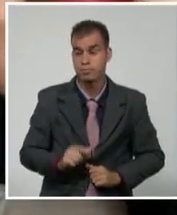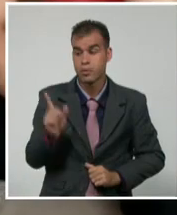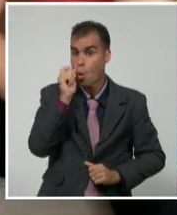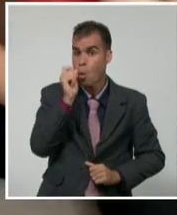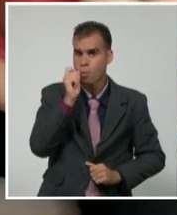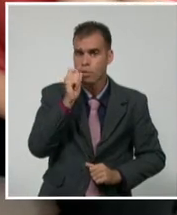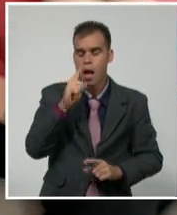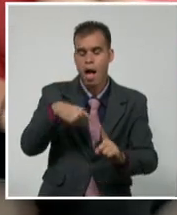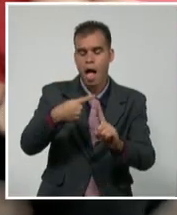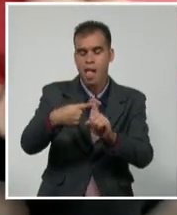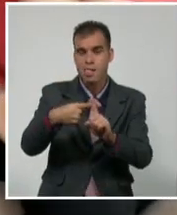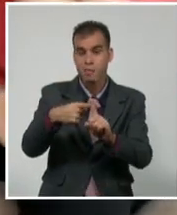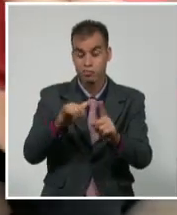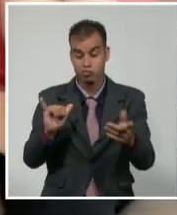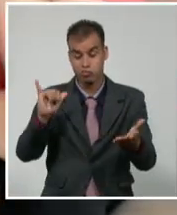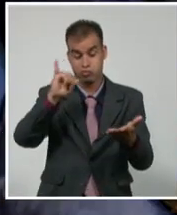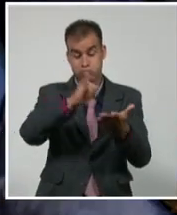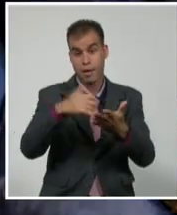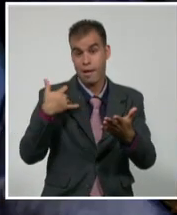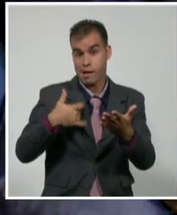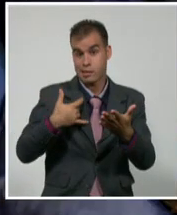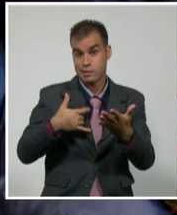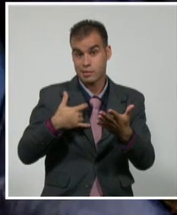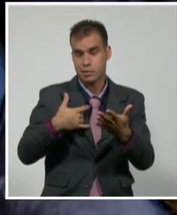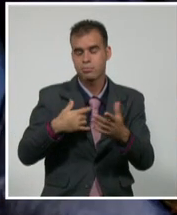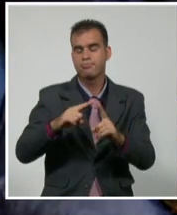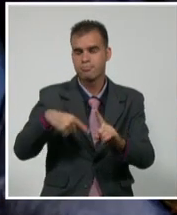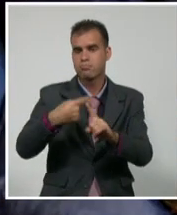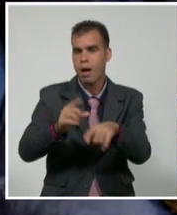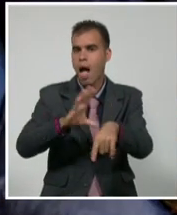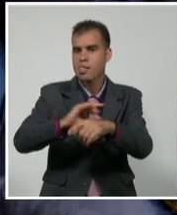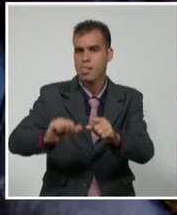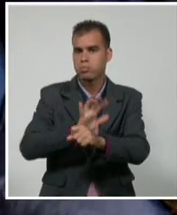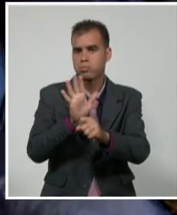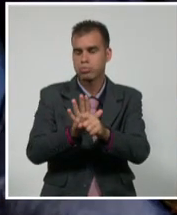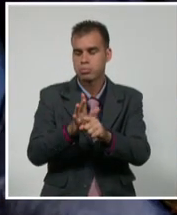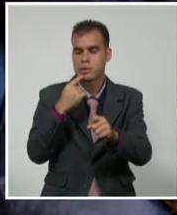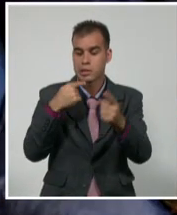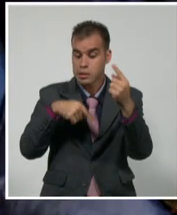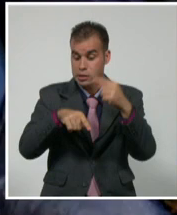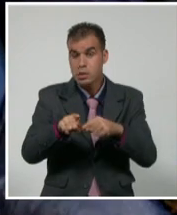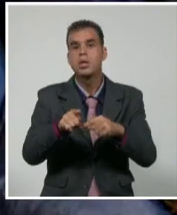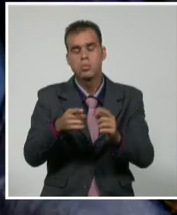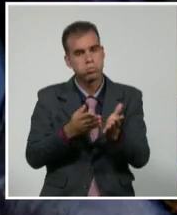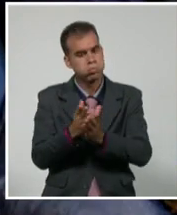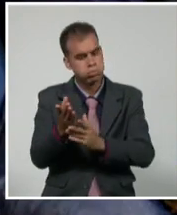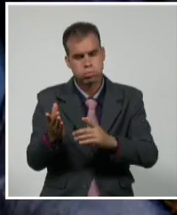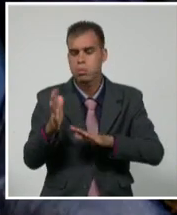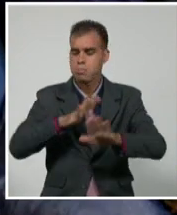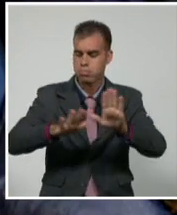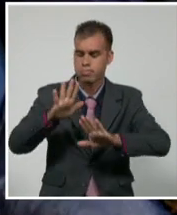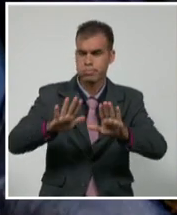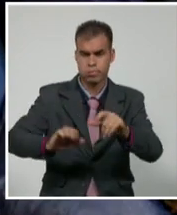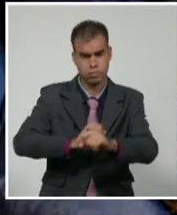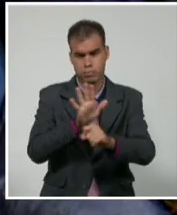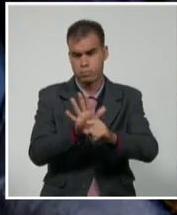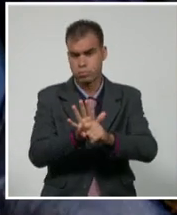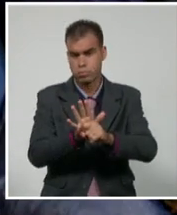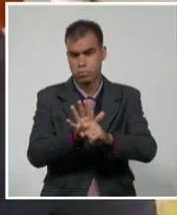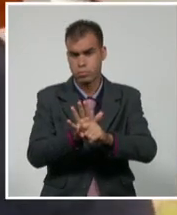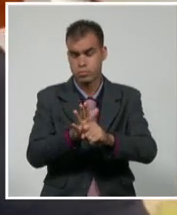arribo a Córdoba, Argentina, desde el exterior, y desde entonces se preocupa por continuar la lucha contra la COVID-19 a partir de la